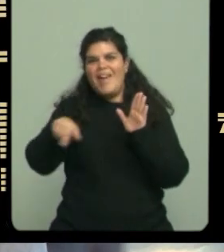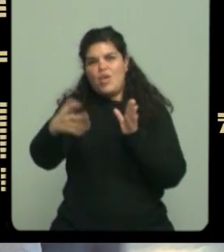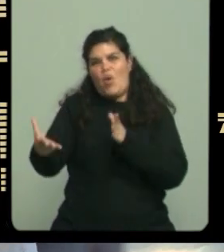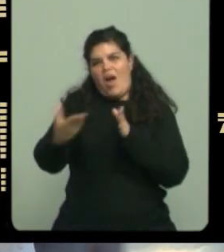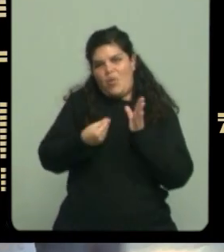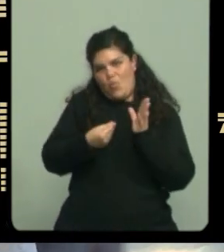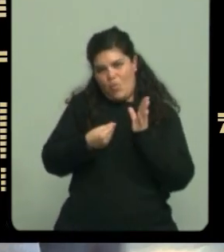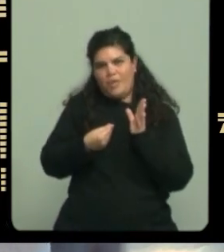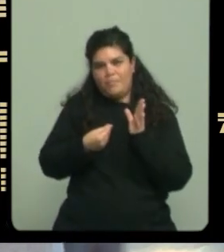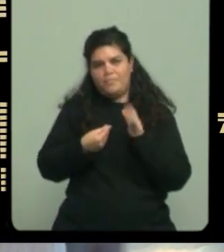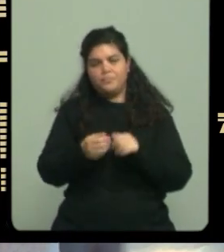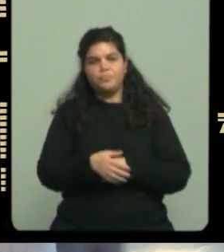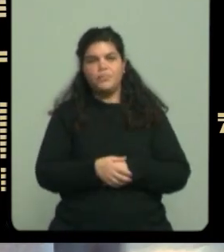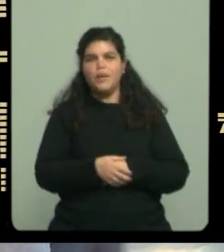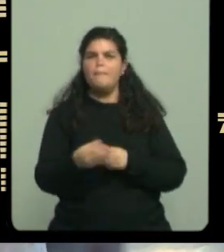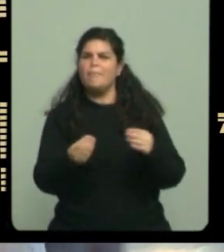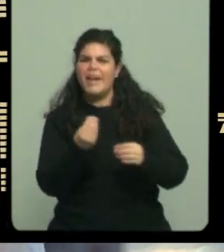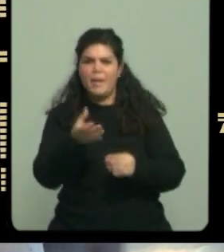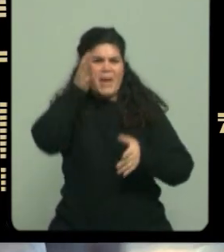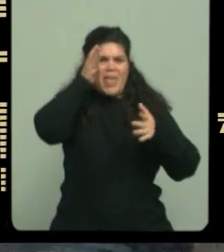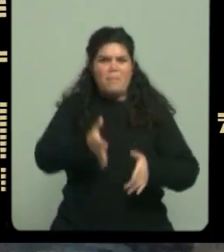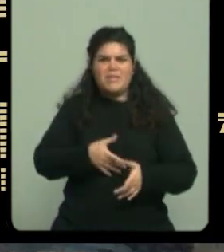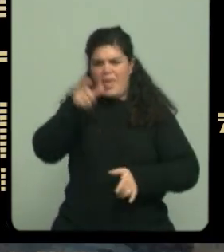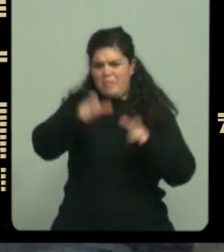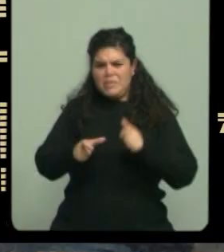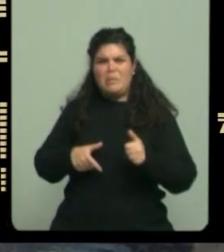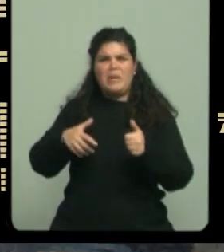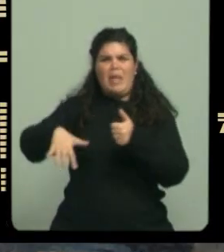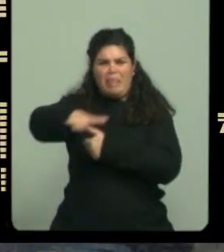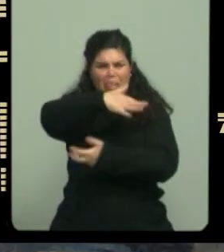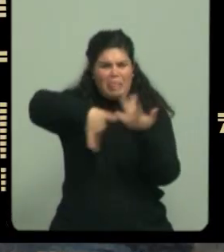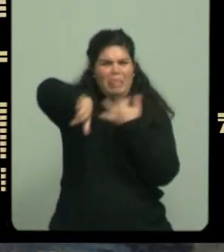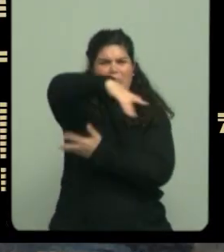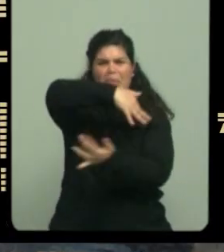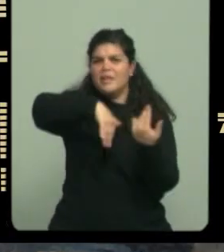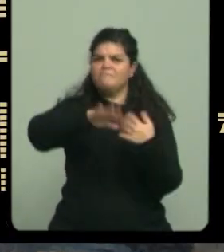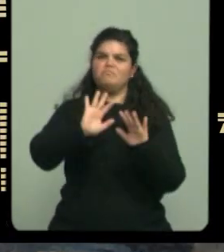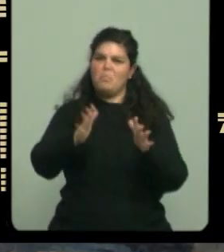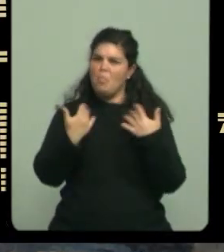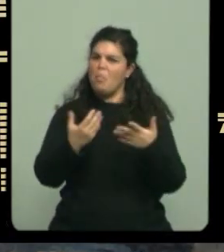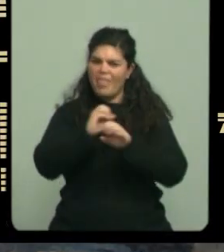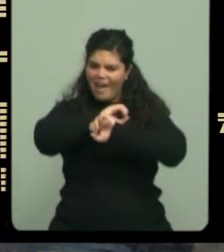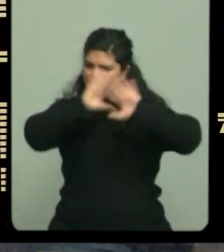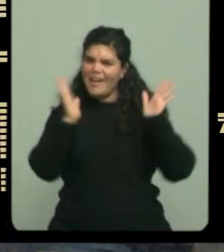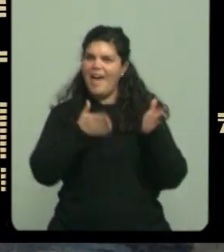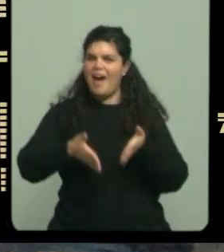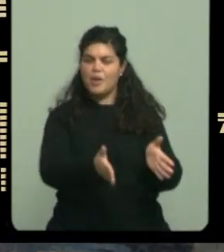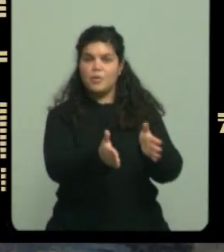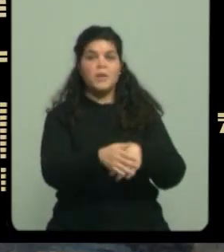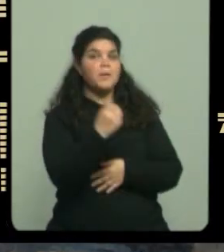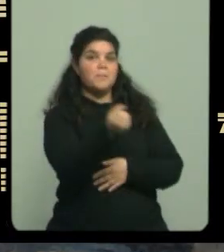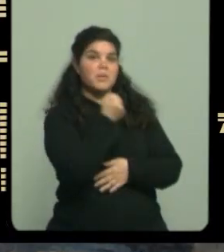de manera articulada para no sobreintervenir a las personas. Muy bien, me encantó, porque hay que entender que el lugar donde estemos, sean los distintos ámbitos donde